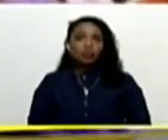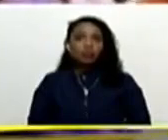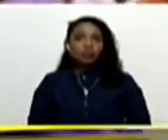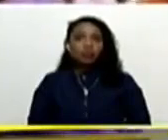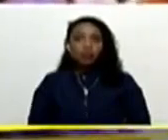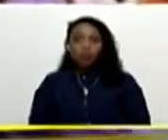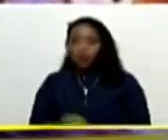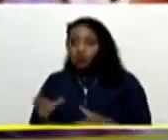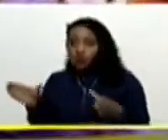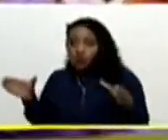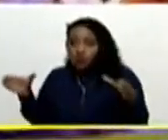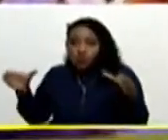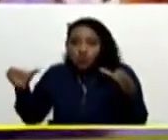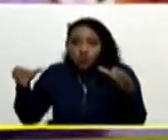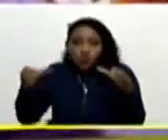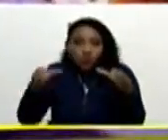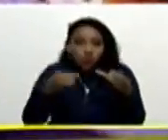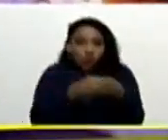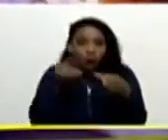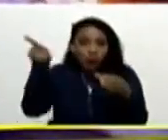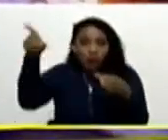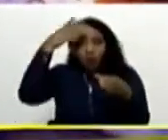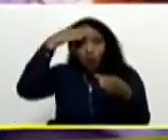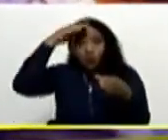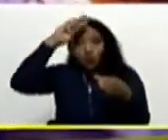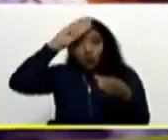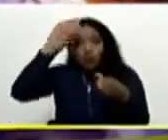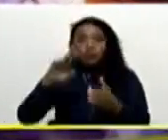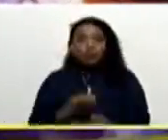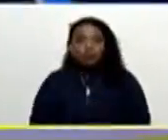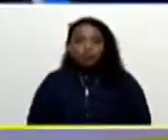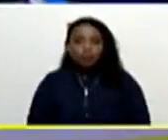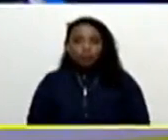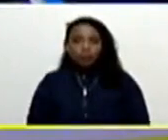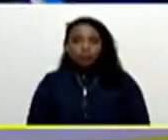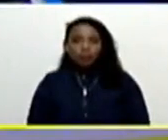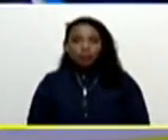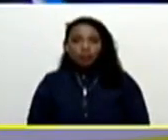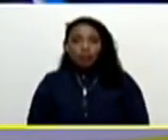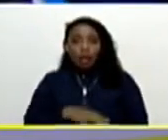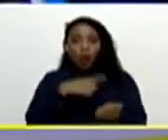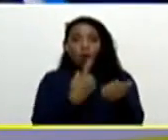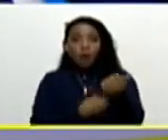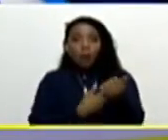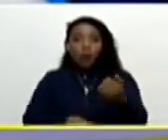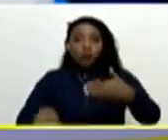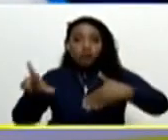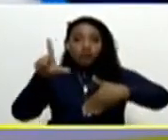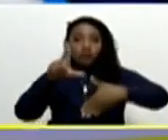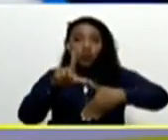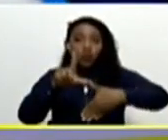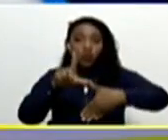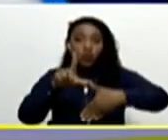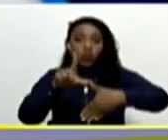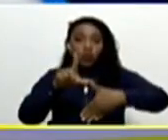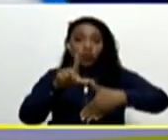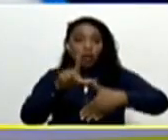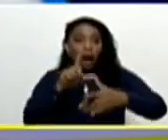reunió allá en Cuba a los hermanos latinoamericanos que se